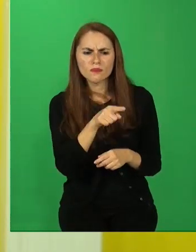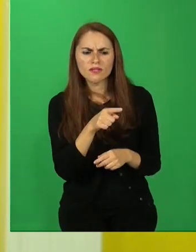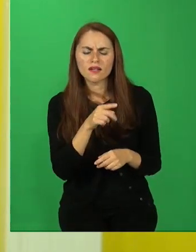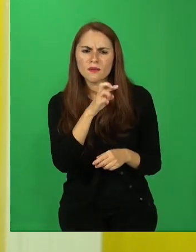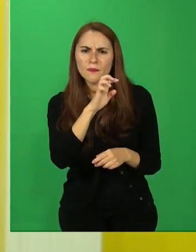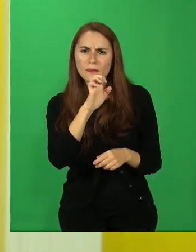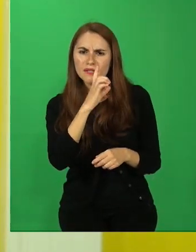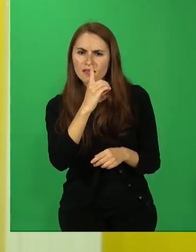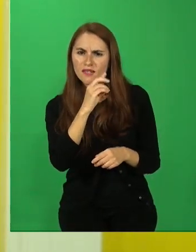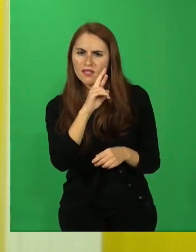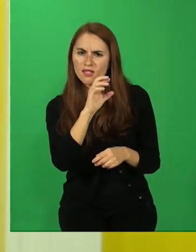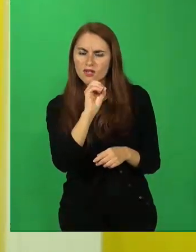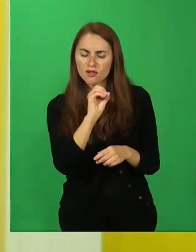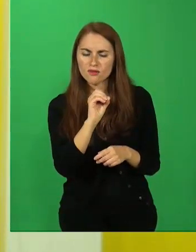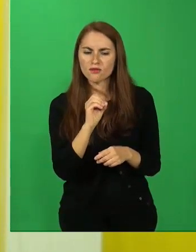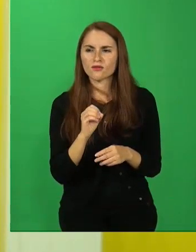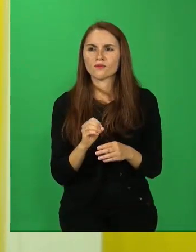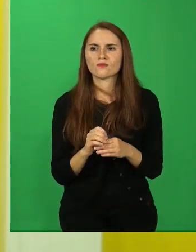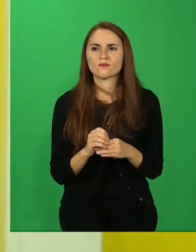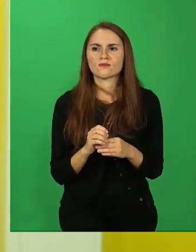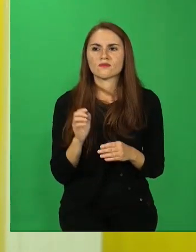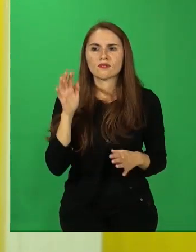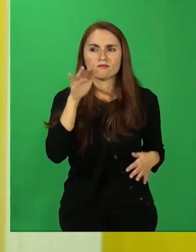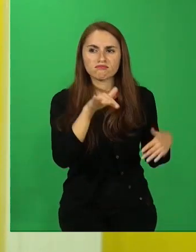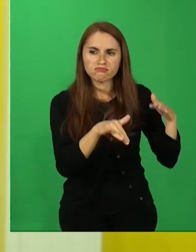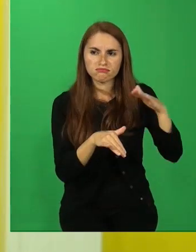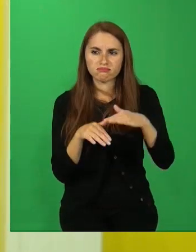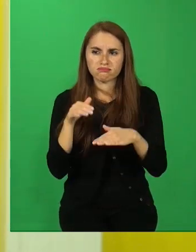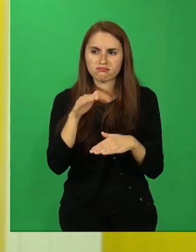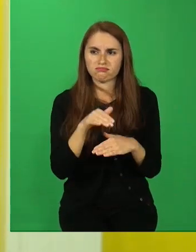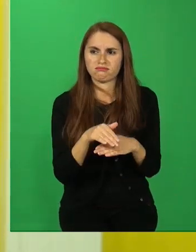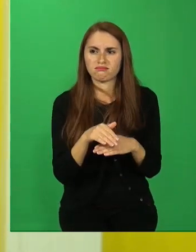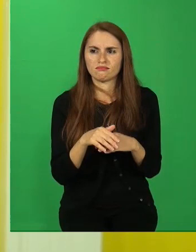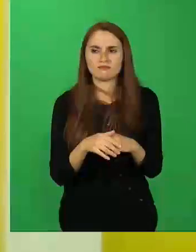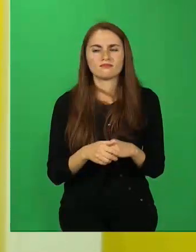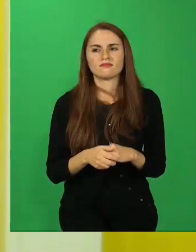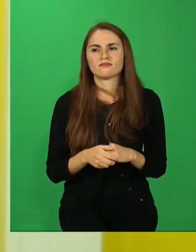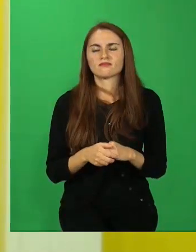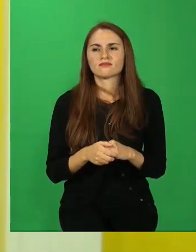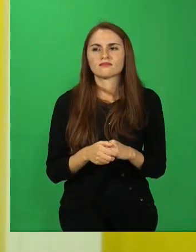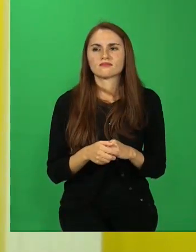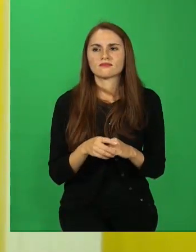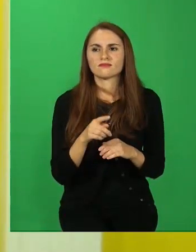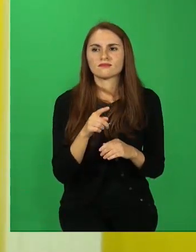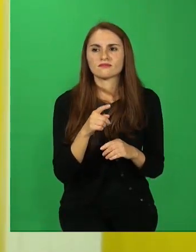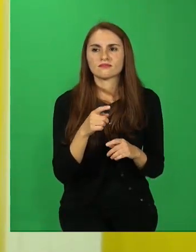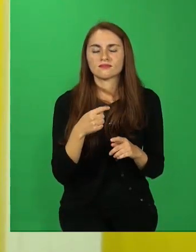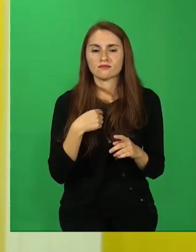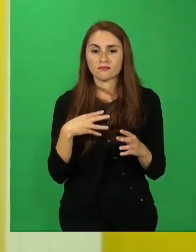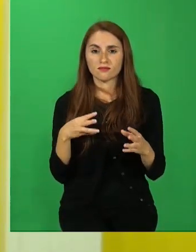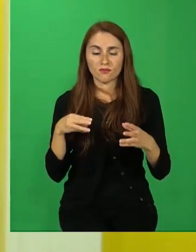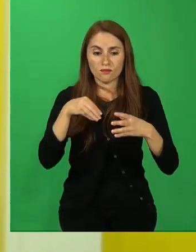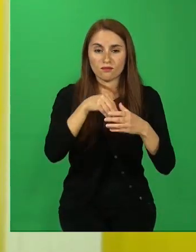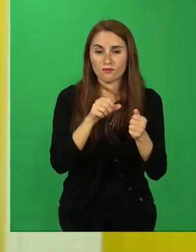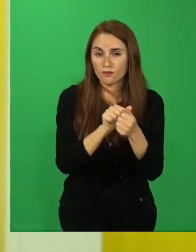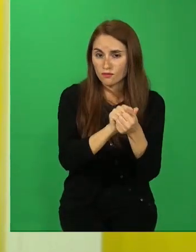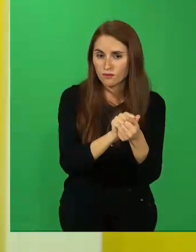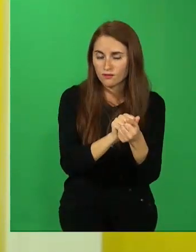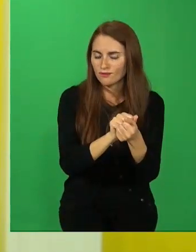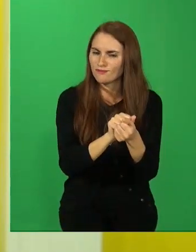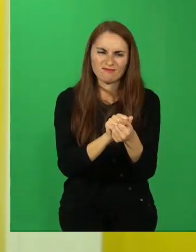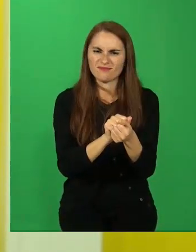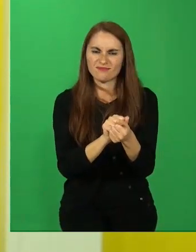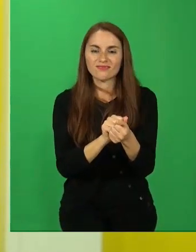playa, moviendo sus brazos y sus pies rápidamente. ¿Se incluye en la narración? ¿Qué tipo de narrador